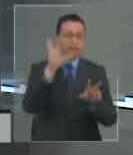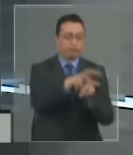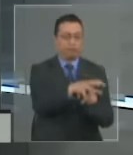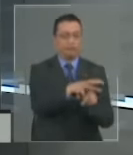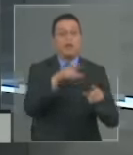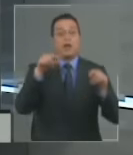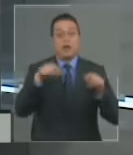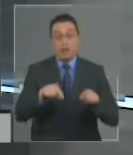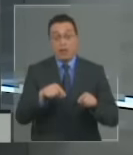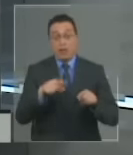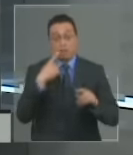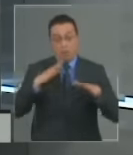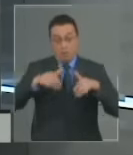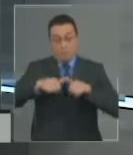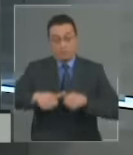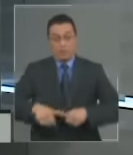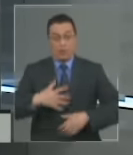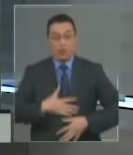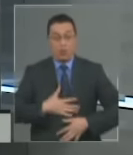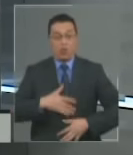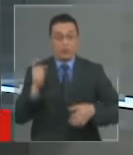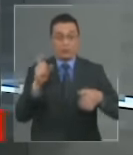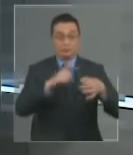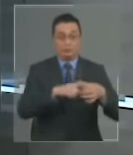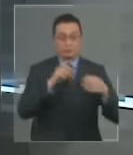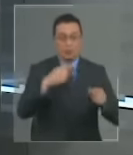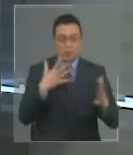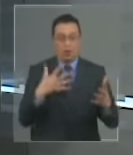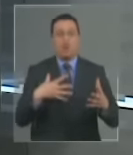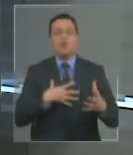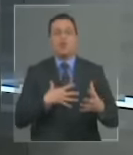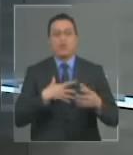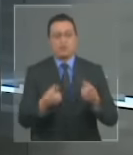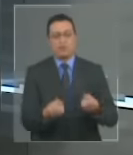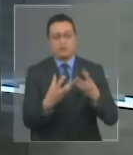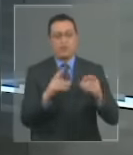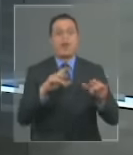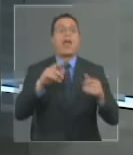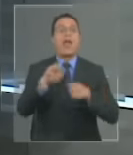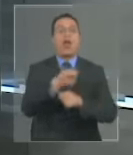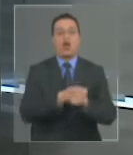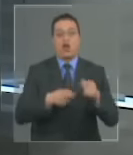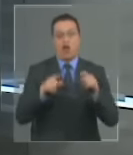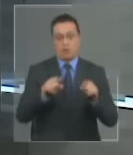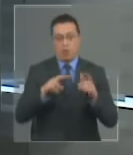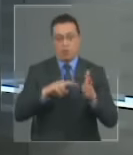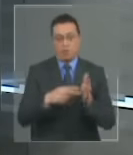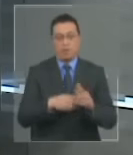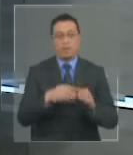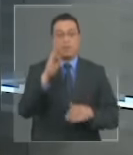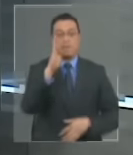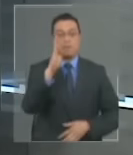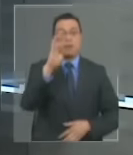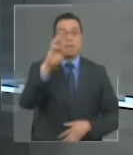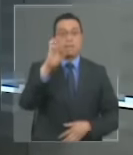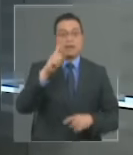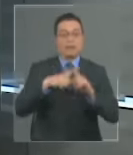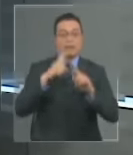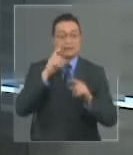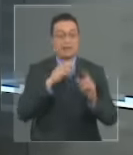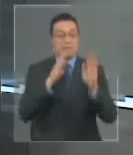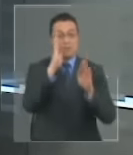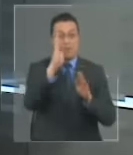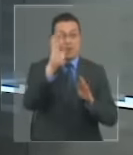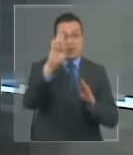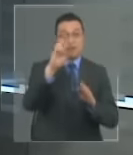que están con la permanencia asusan el pavor, entre otras cosas, al descalabro económico. Brexit es una palabra que mezcla